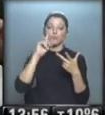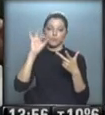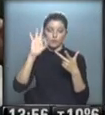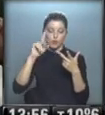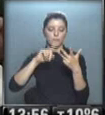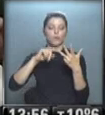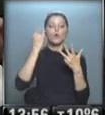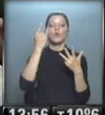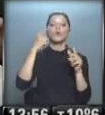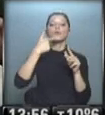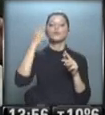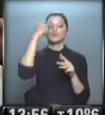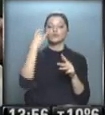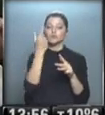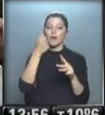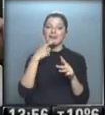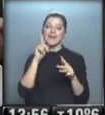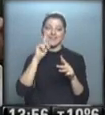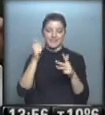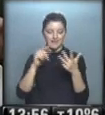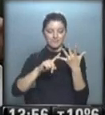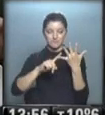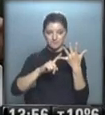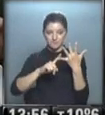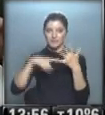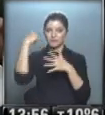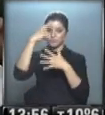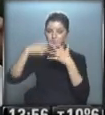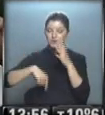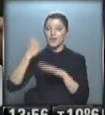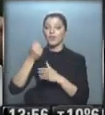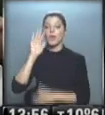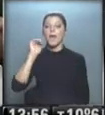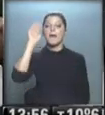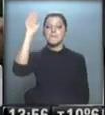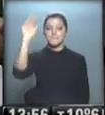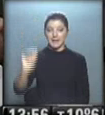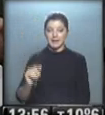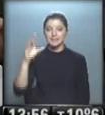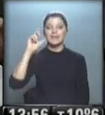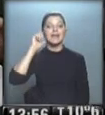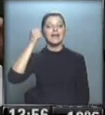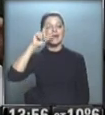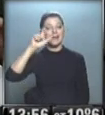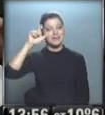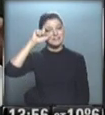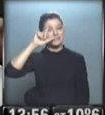día martes vuelve desde desde Gallegos Gallegos usuaya usuaya